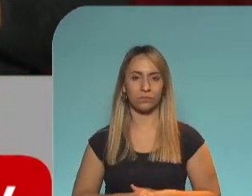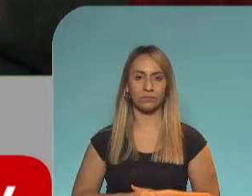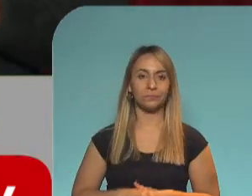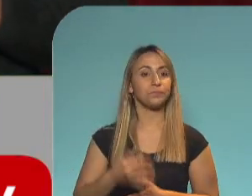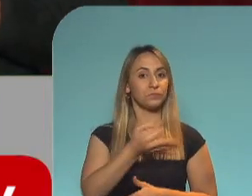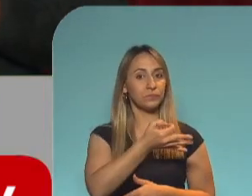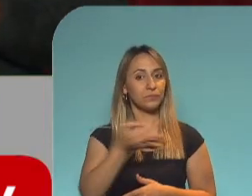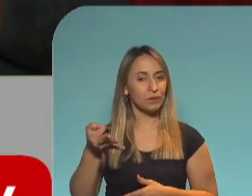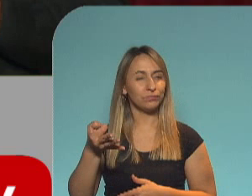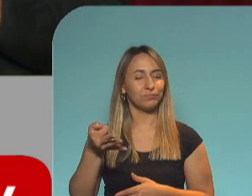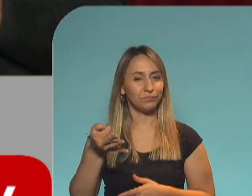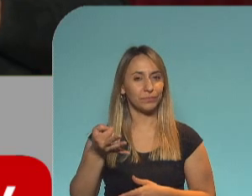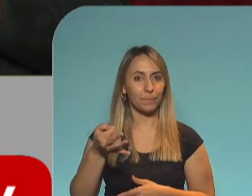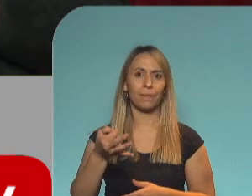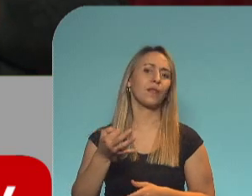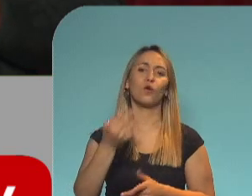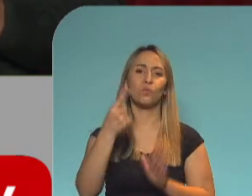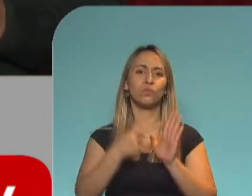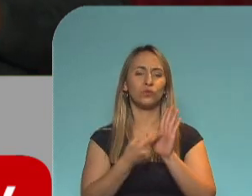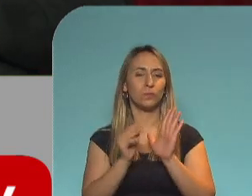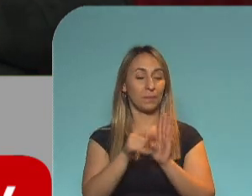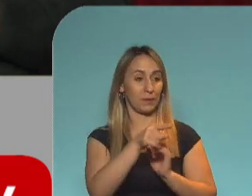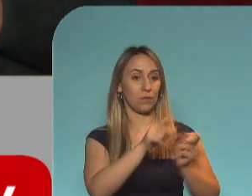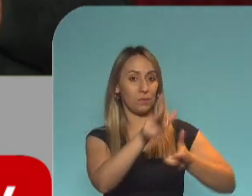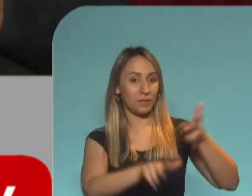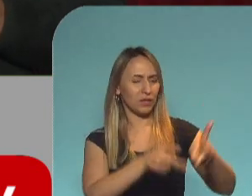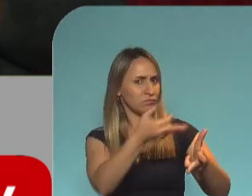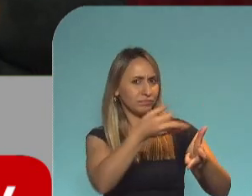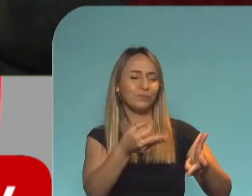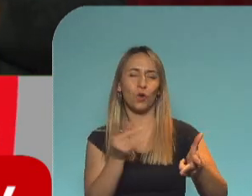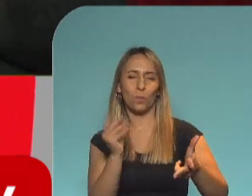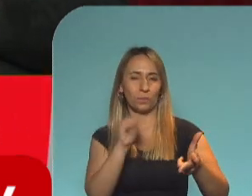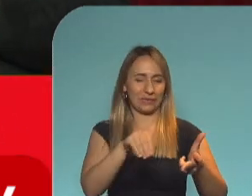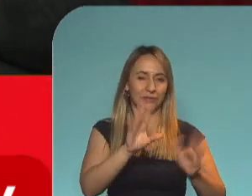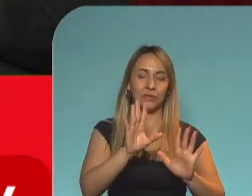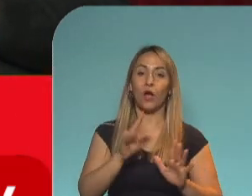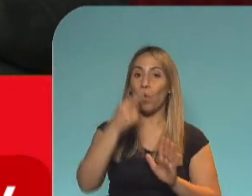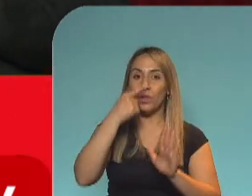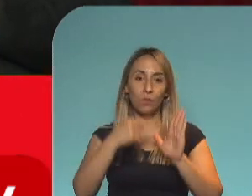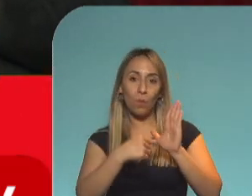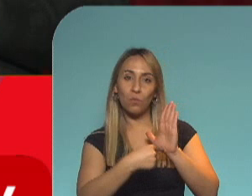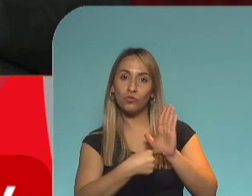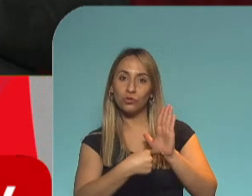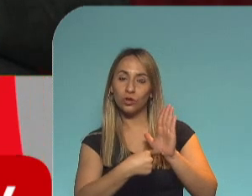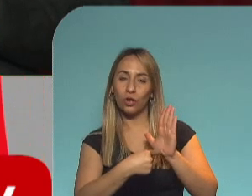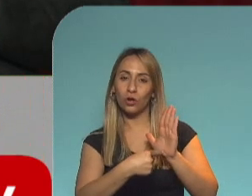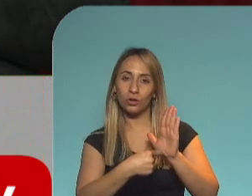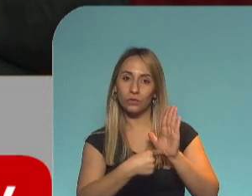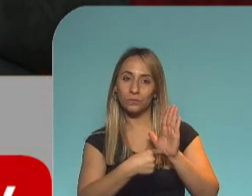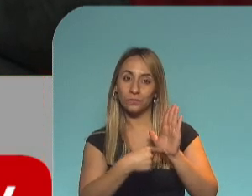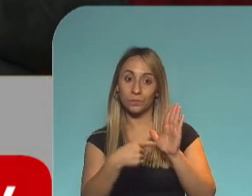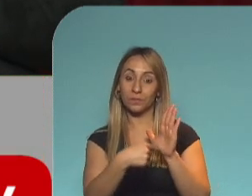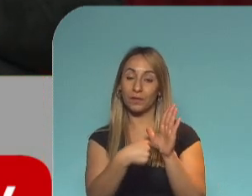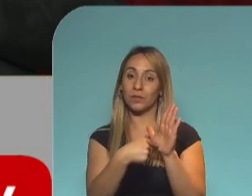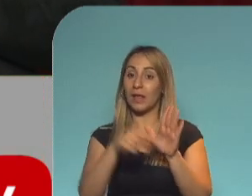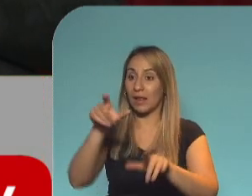Sí, Ariel, déjame sumar un dato más a eso que acabas de decir. Ese último ítem, aquel argentino